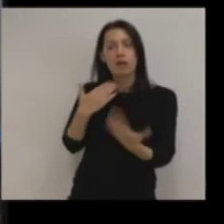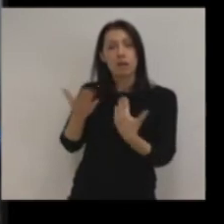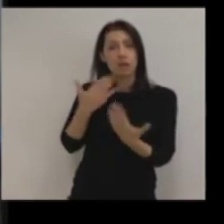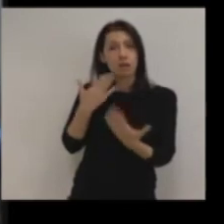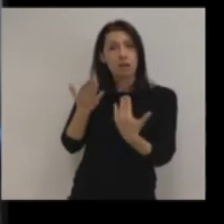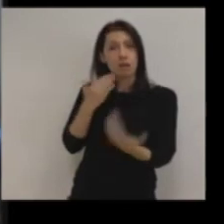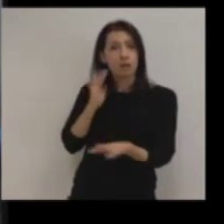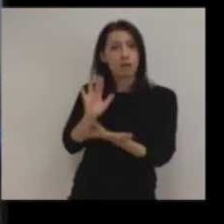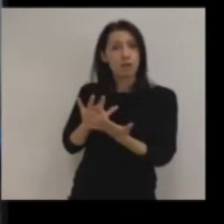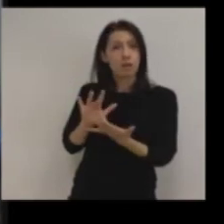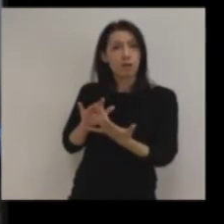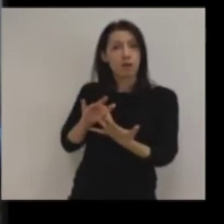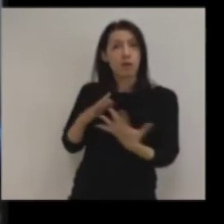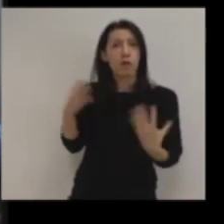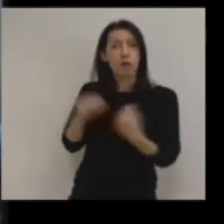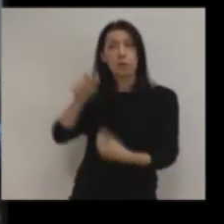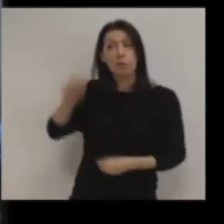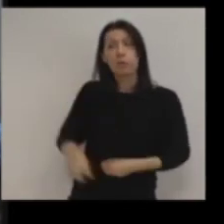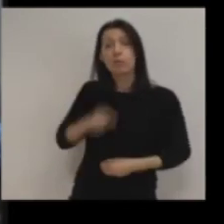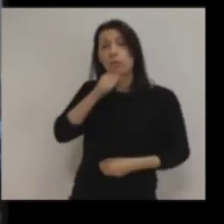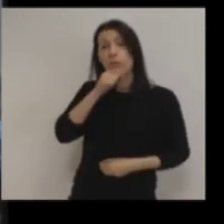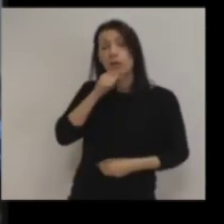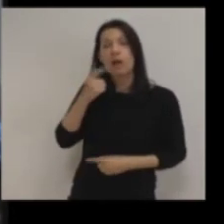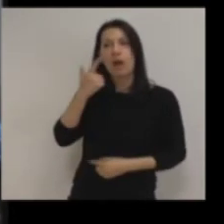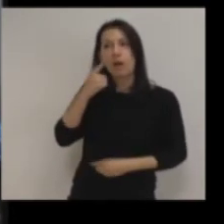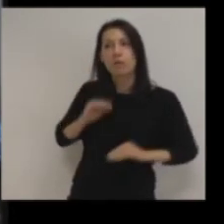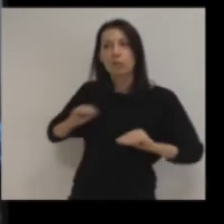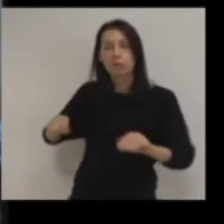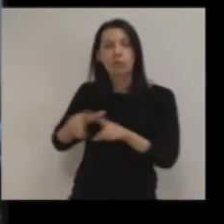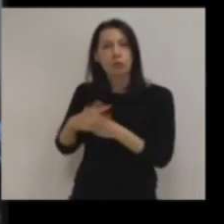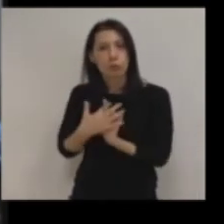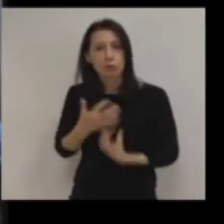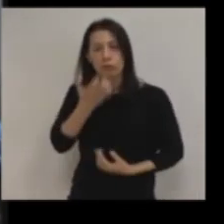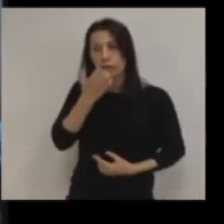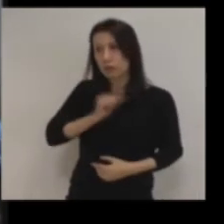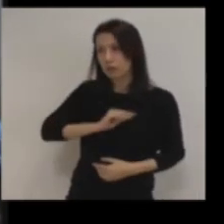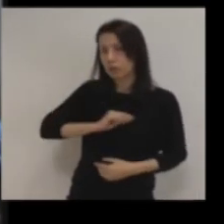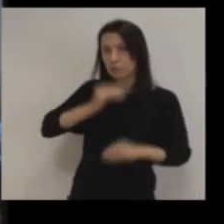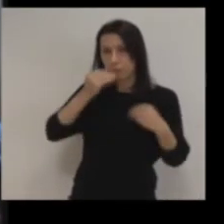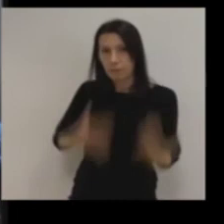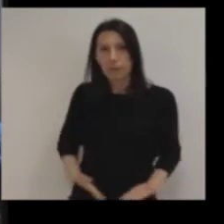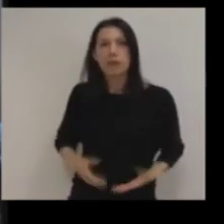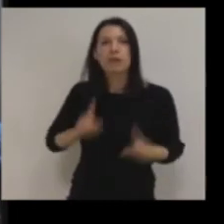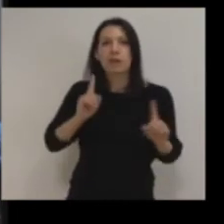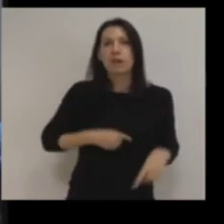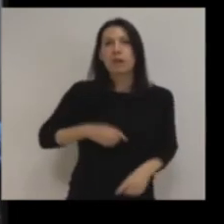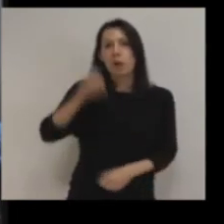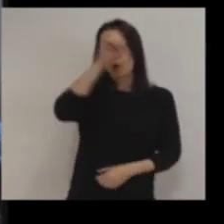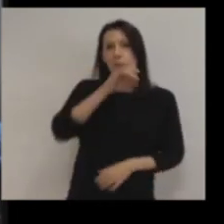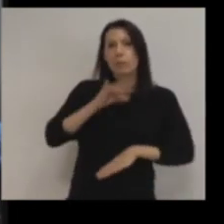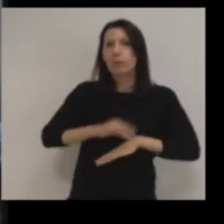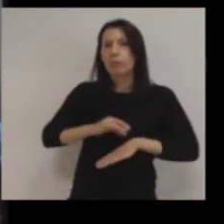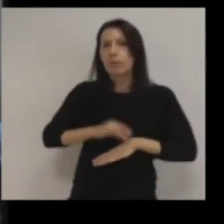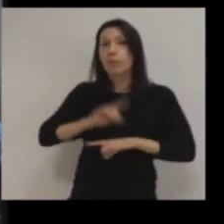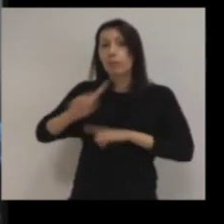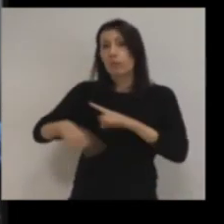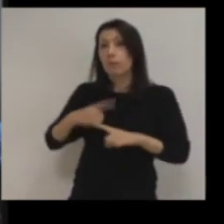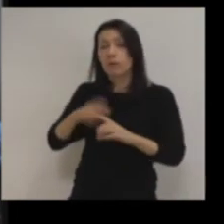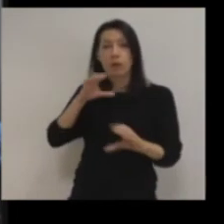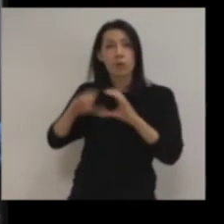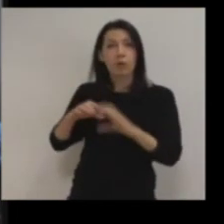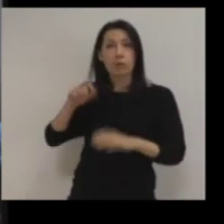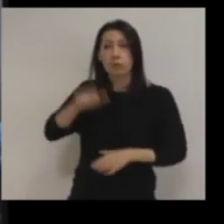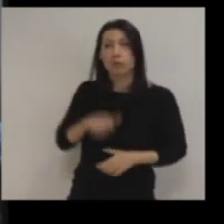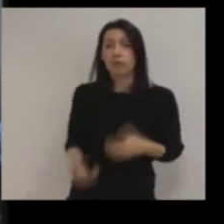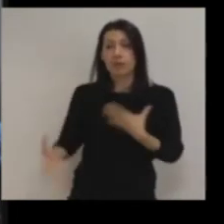dicho, con el mayor para ver cómo está, para ver si está bien, el criterio médico y comunicación con los demás miembros